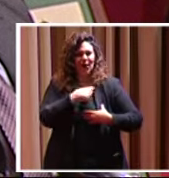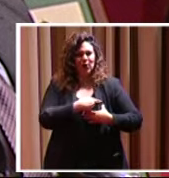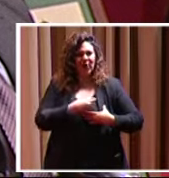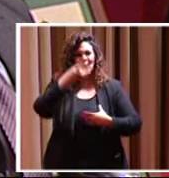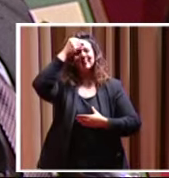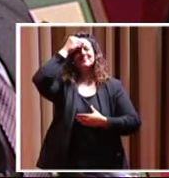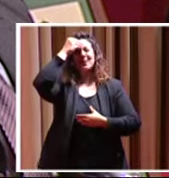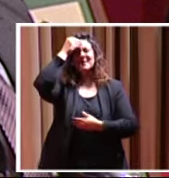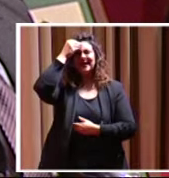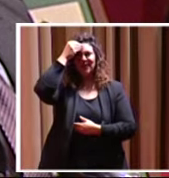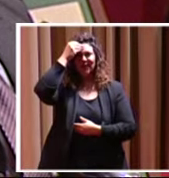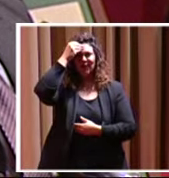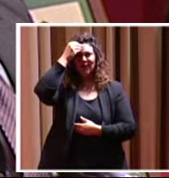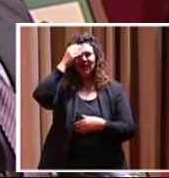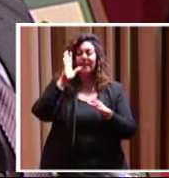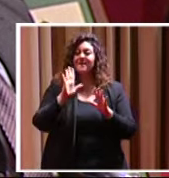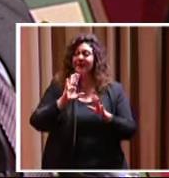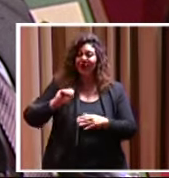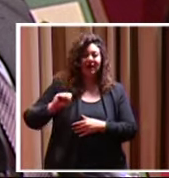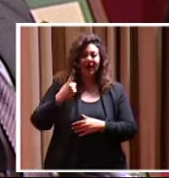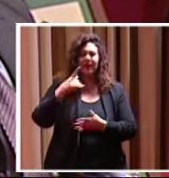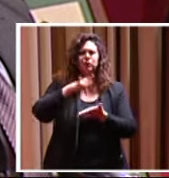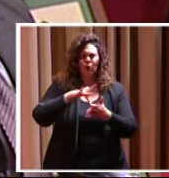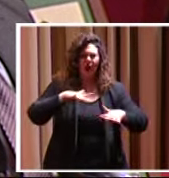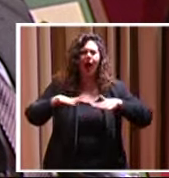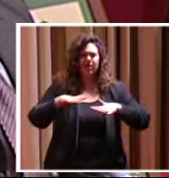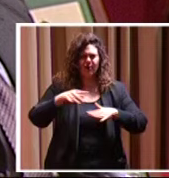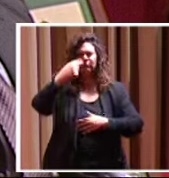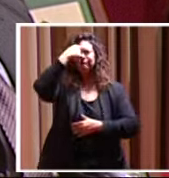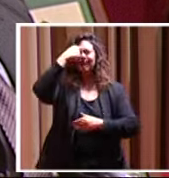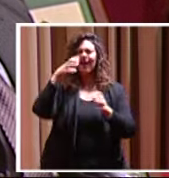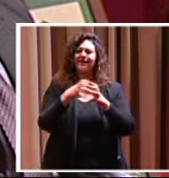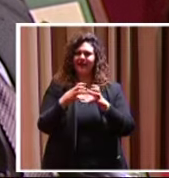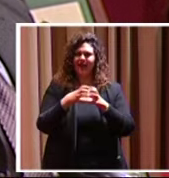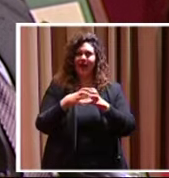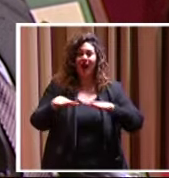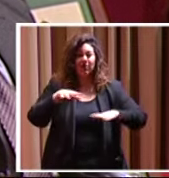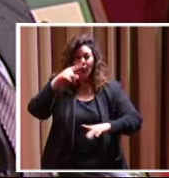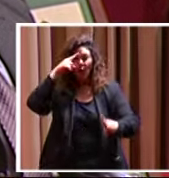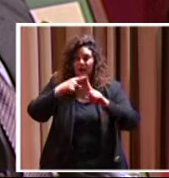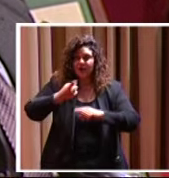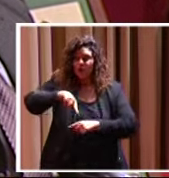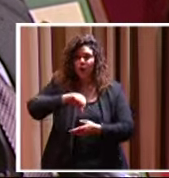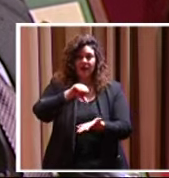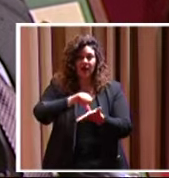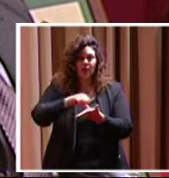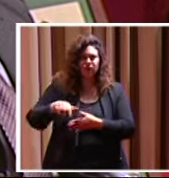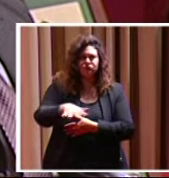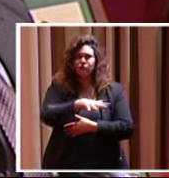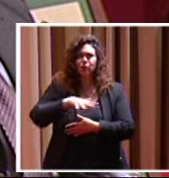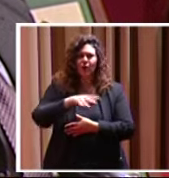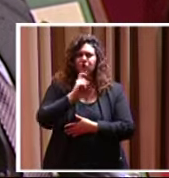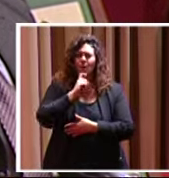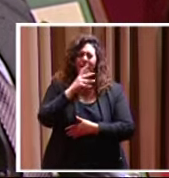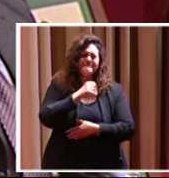pensamiento, pero sobre todo en la acción. Una acción destinada a hacer de nuestra ciudad un lugar, si cabe,